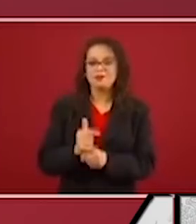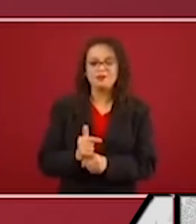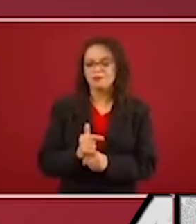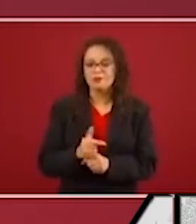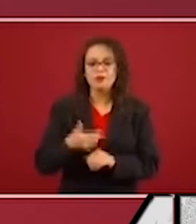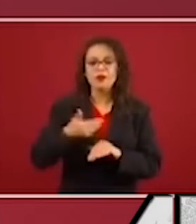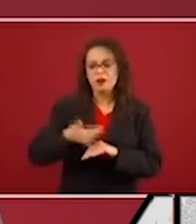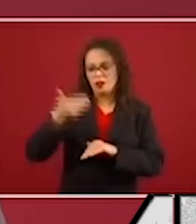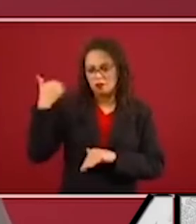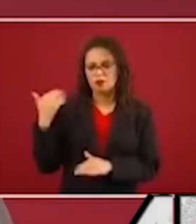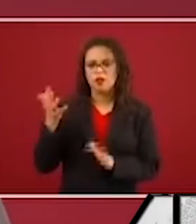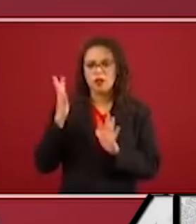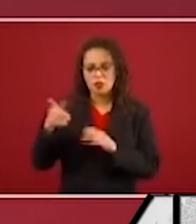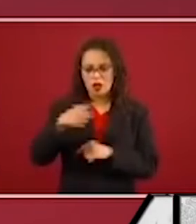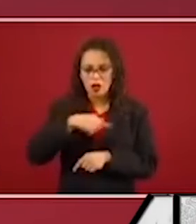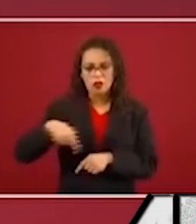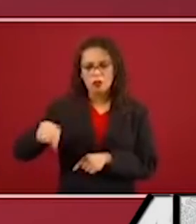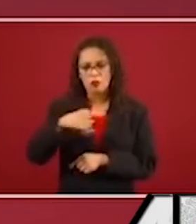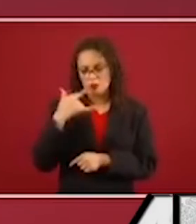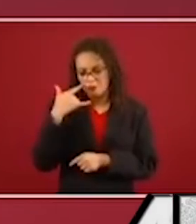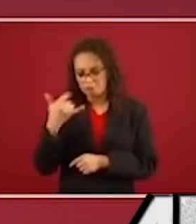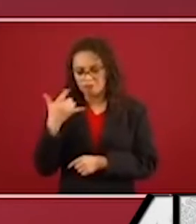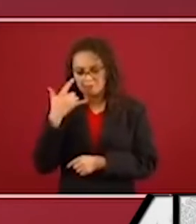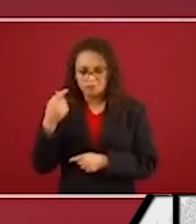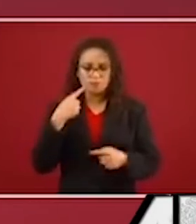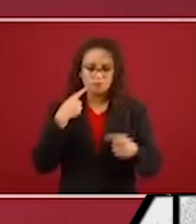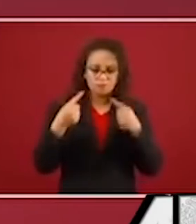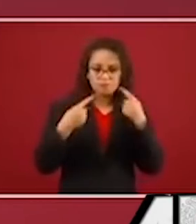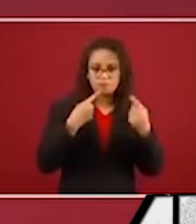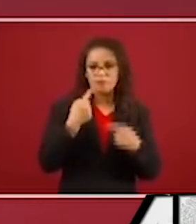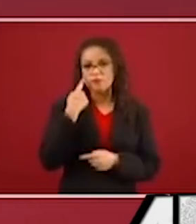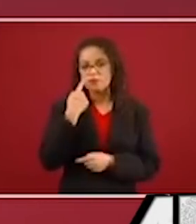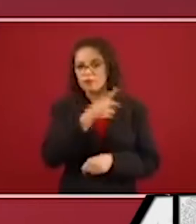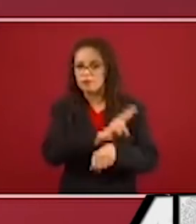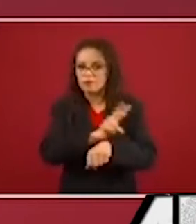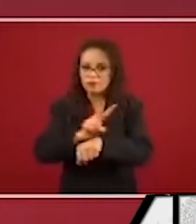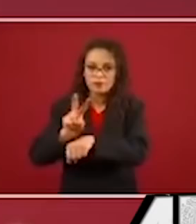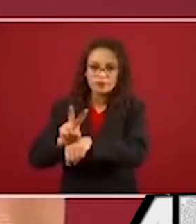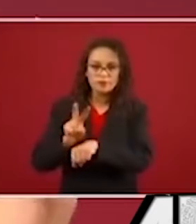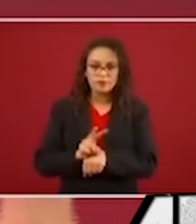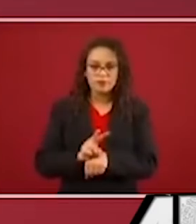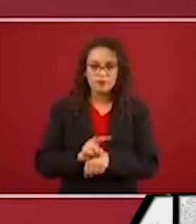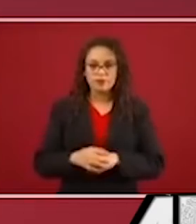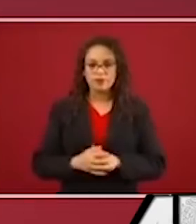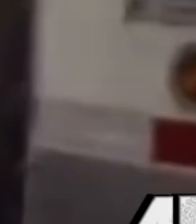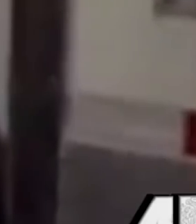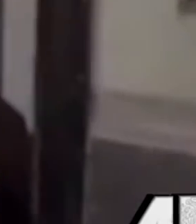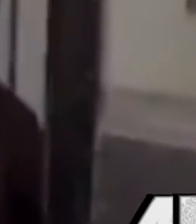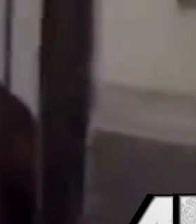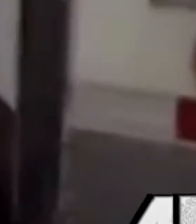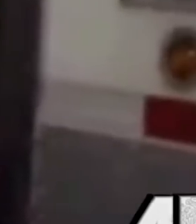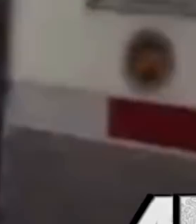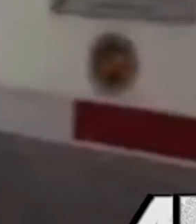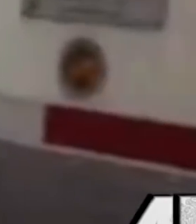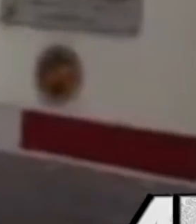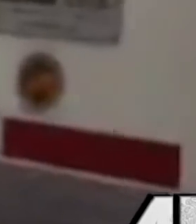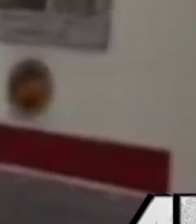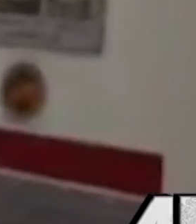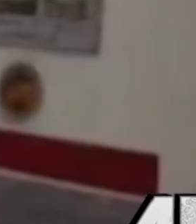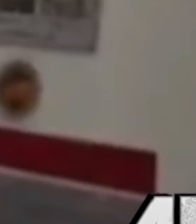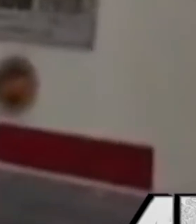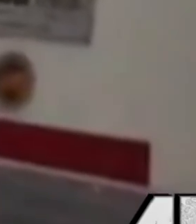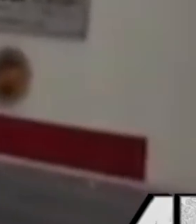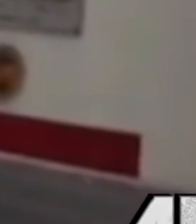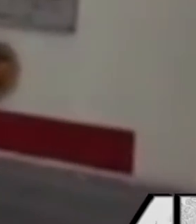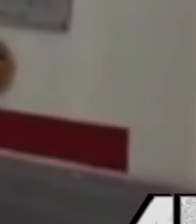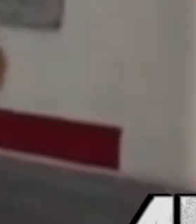esta difícil situación. Vamos al hecho, porque renace la discusión entre Zoé Robledo, el titular del IMSS, y Carlos Loret de Mola